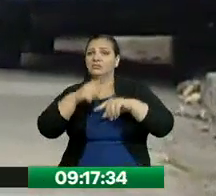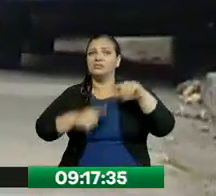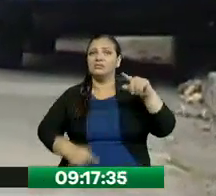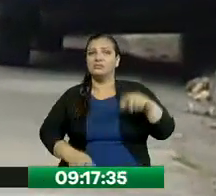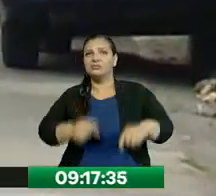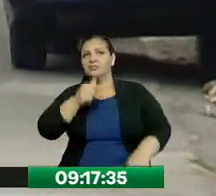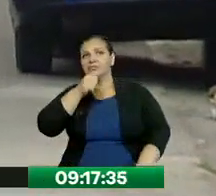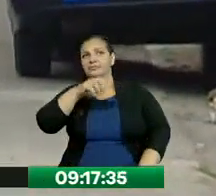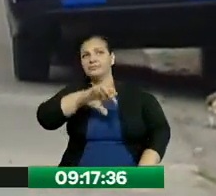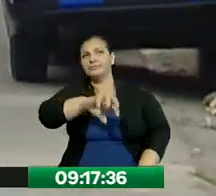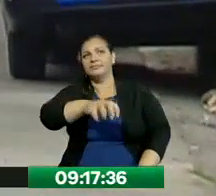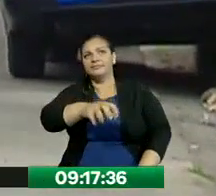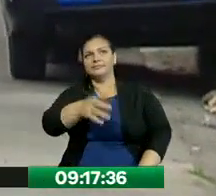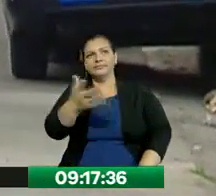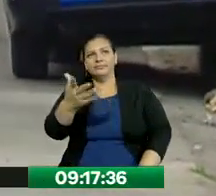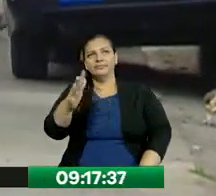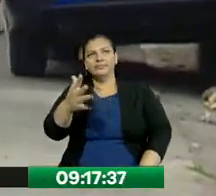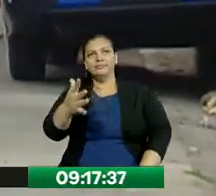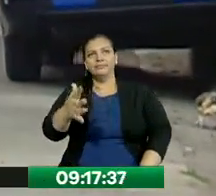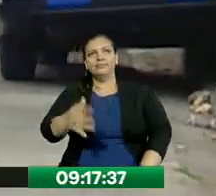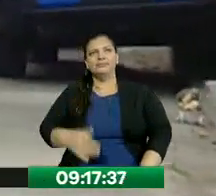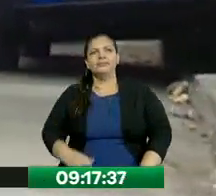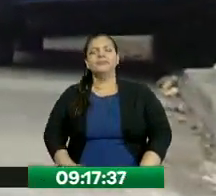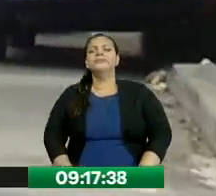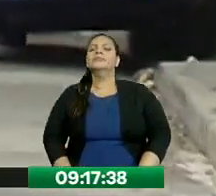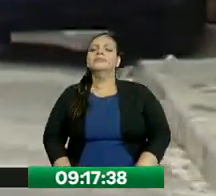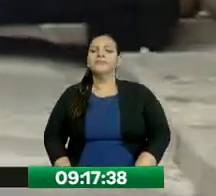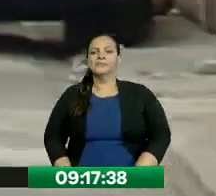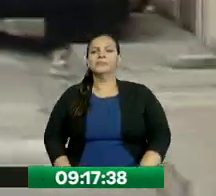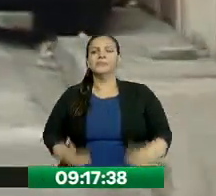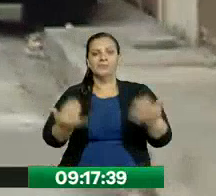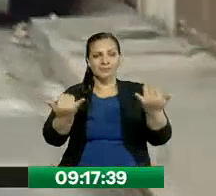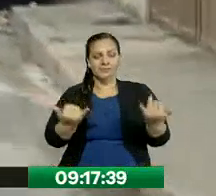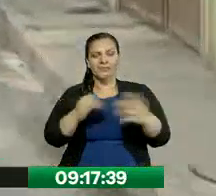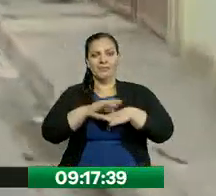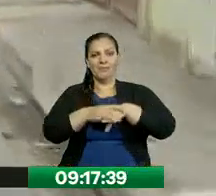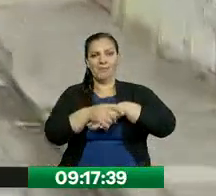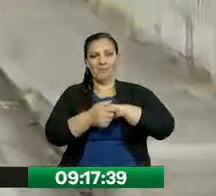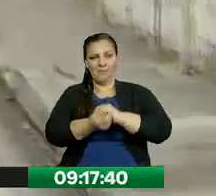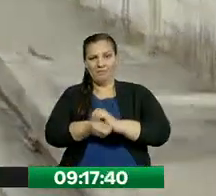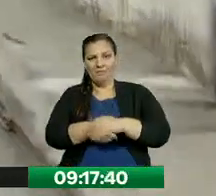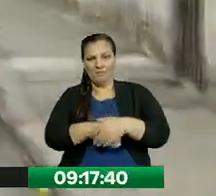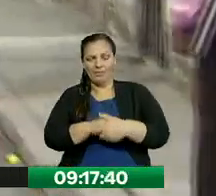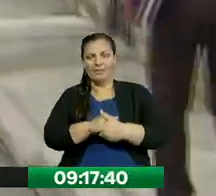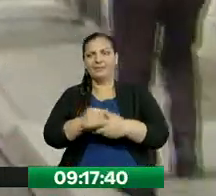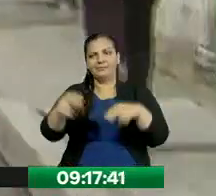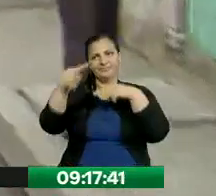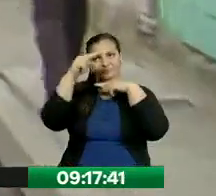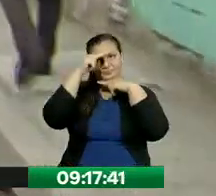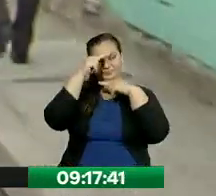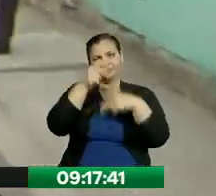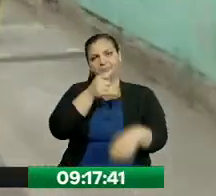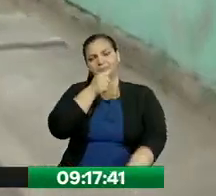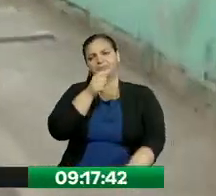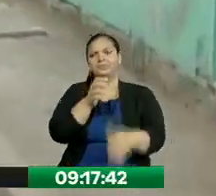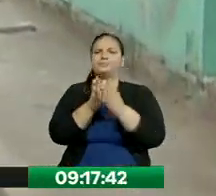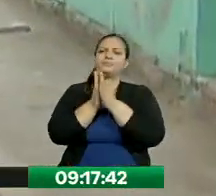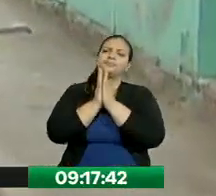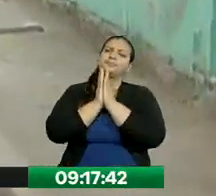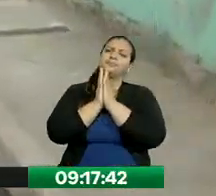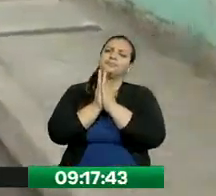esta falencia. Y de igual manera queremos aprovechar ahorita que tenemos las cámaras de RTS para pedir, por